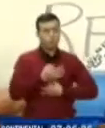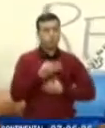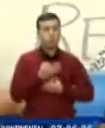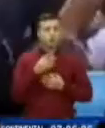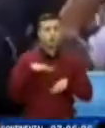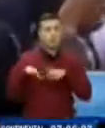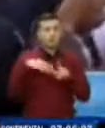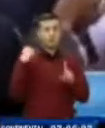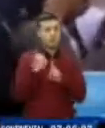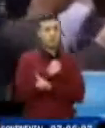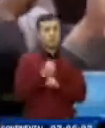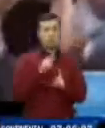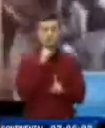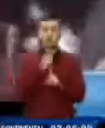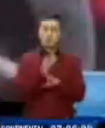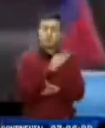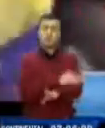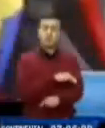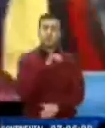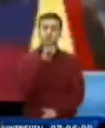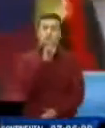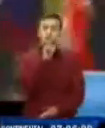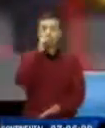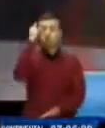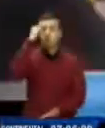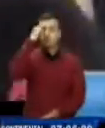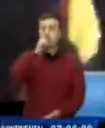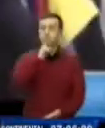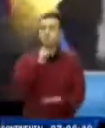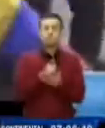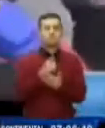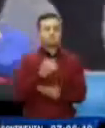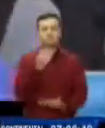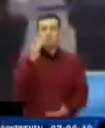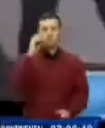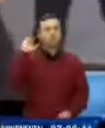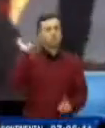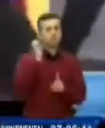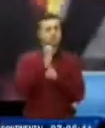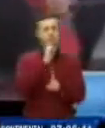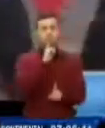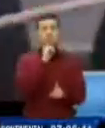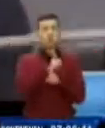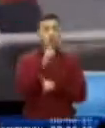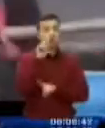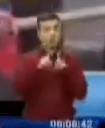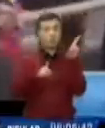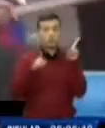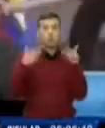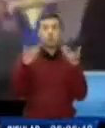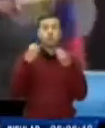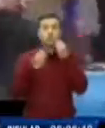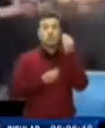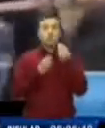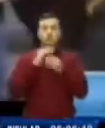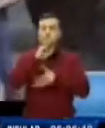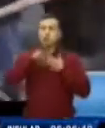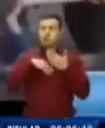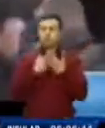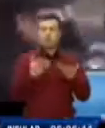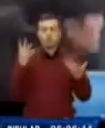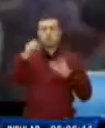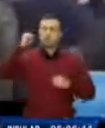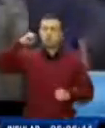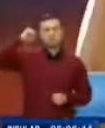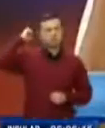actos violentos. El pasado sábado el gobierno condenó estos actos de violencia, sobre todo a aquellos manifestantes que usaron todo lo que había a su alcance